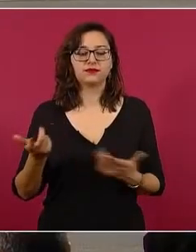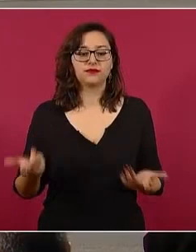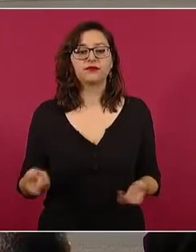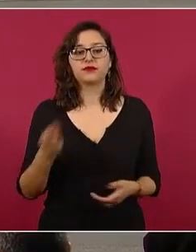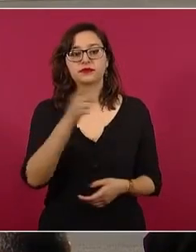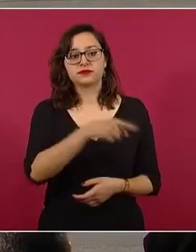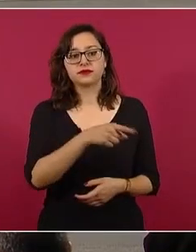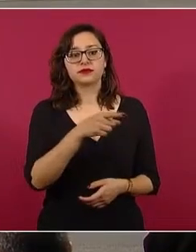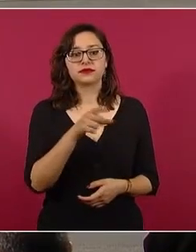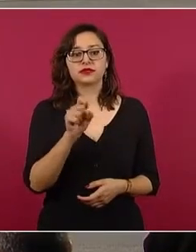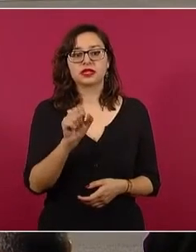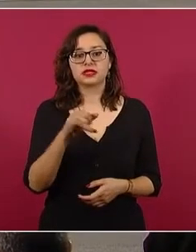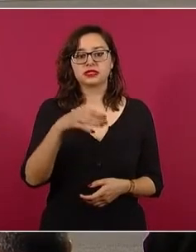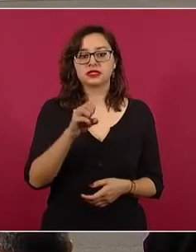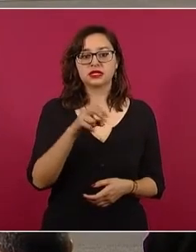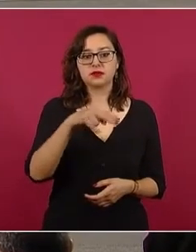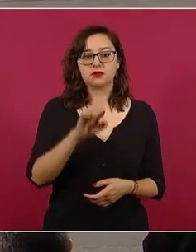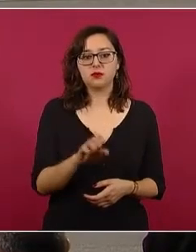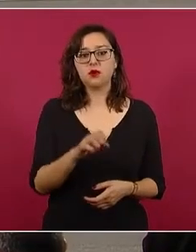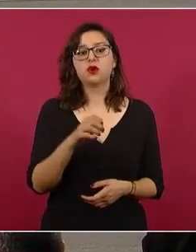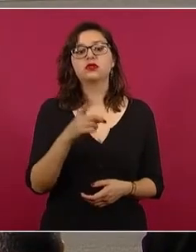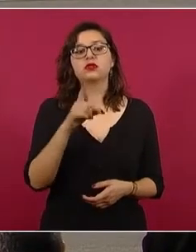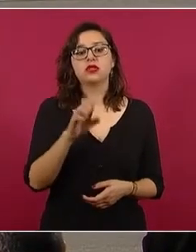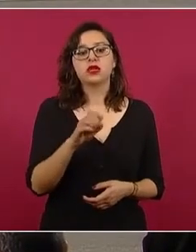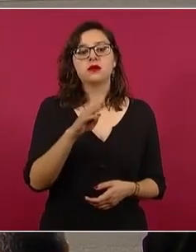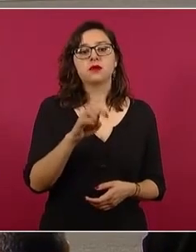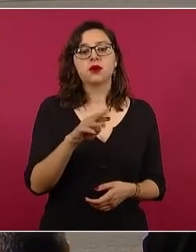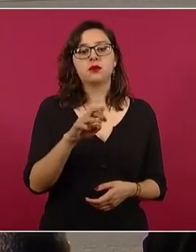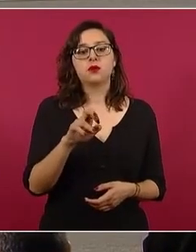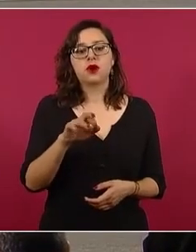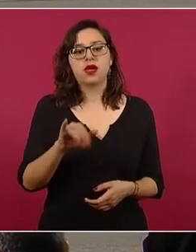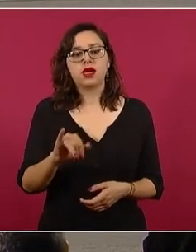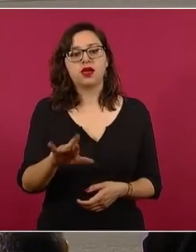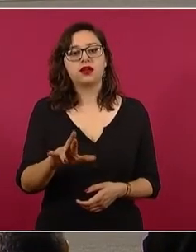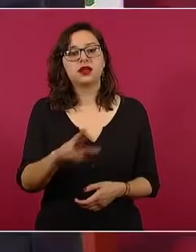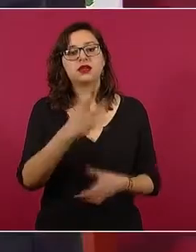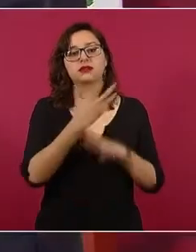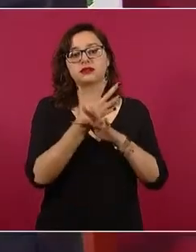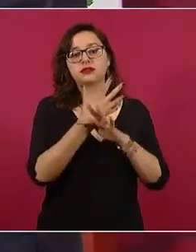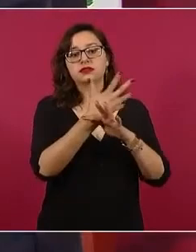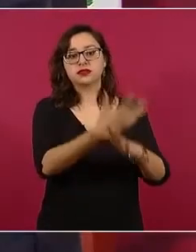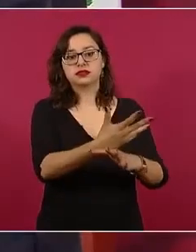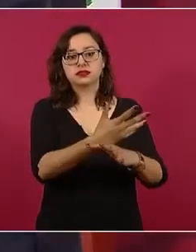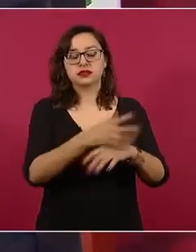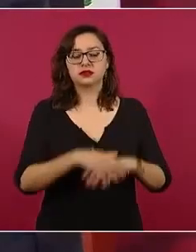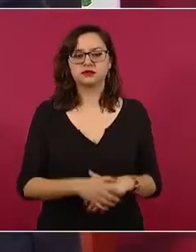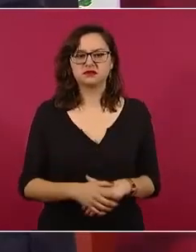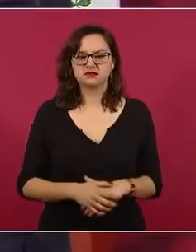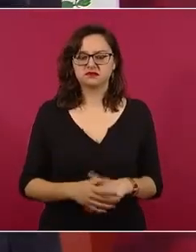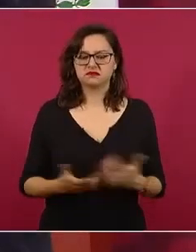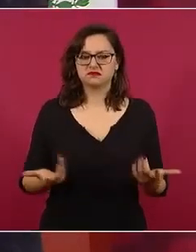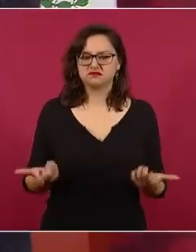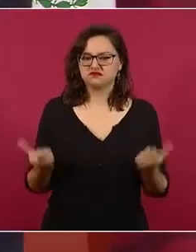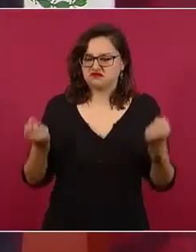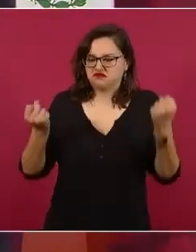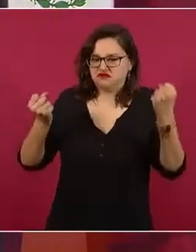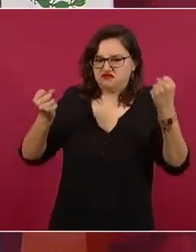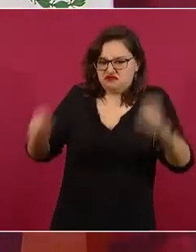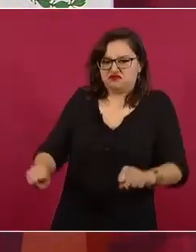Entonces, el opresor no sería tan fuerte, ¿sí?, no